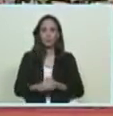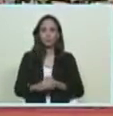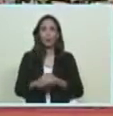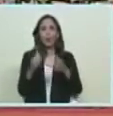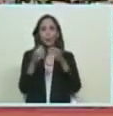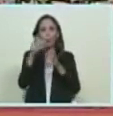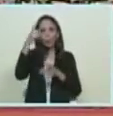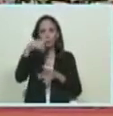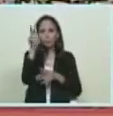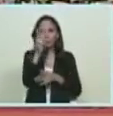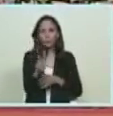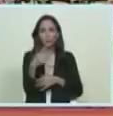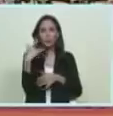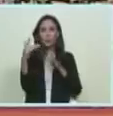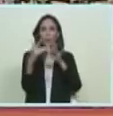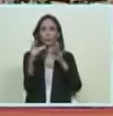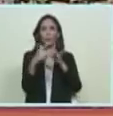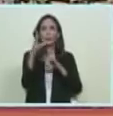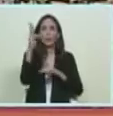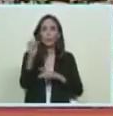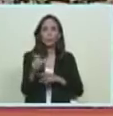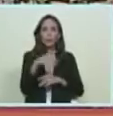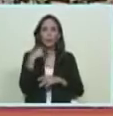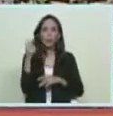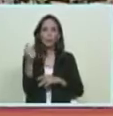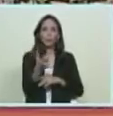Somos Venezuela. Adelante, Petare Guarena.